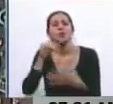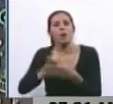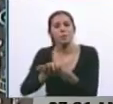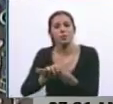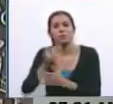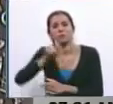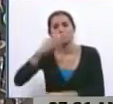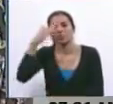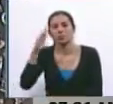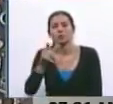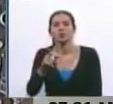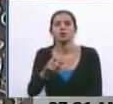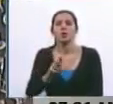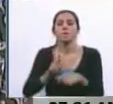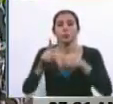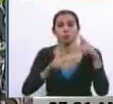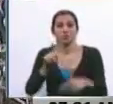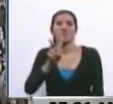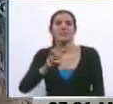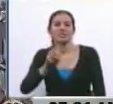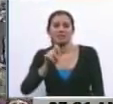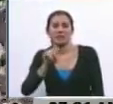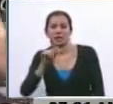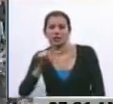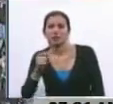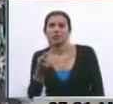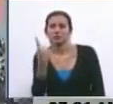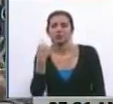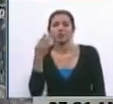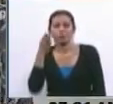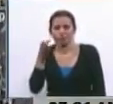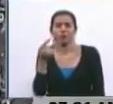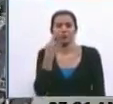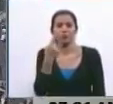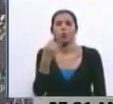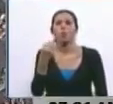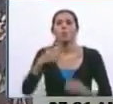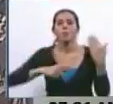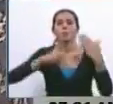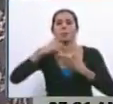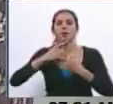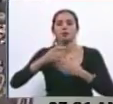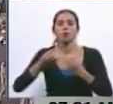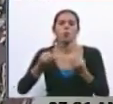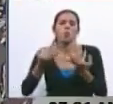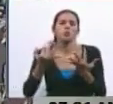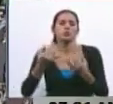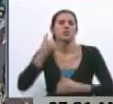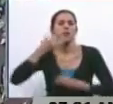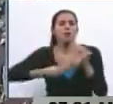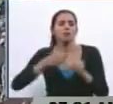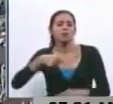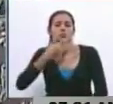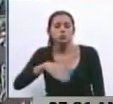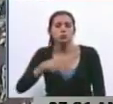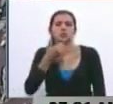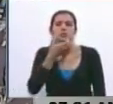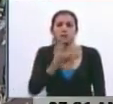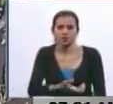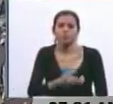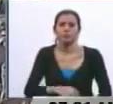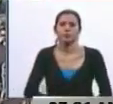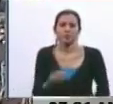Betelca. Ayer, el miércoles, también vimos cuáles son los planes de producción para diciembre de ese teléfono. Tiene